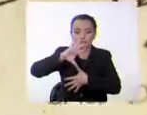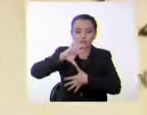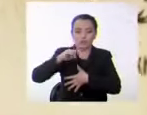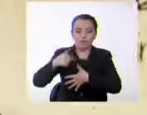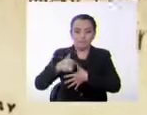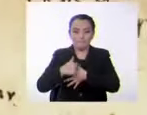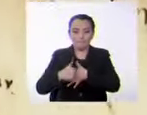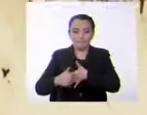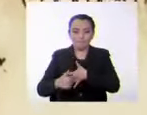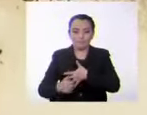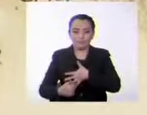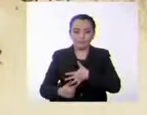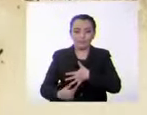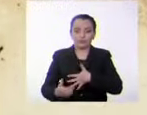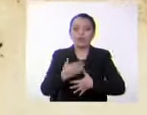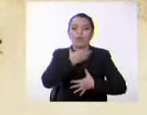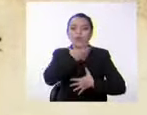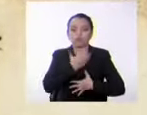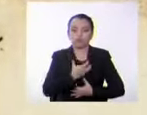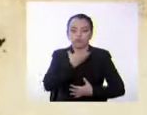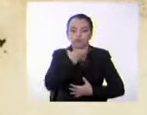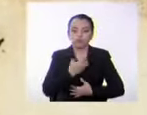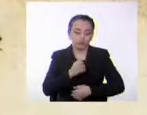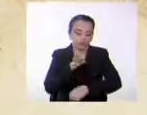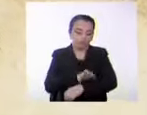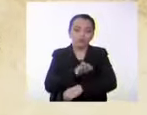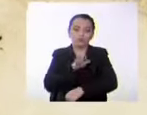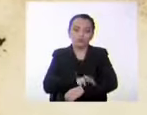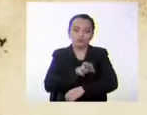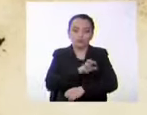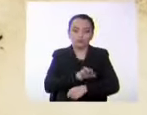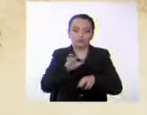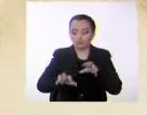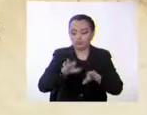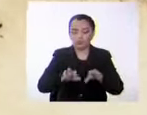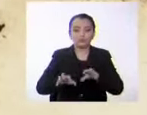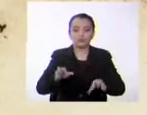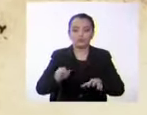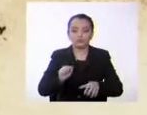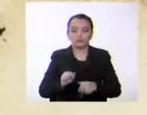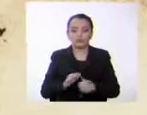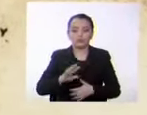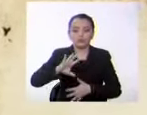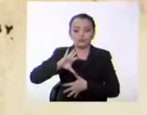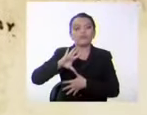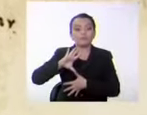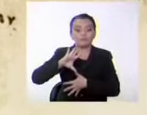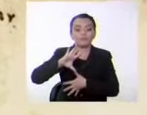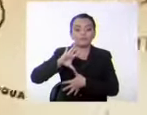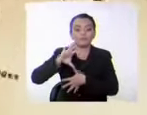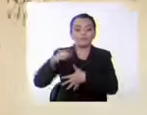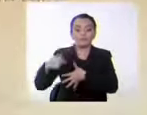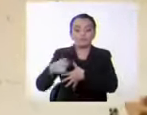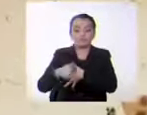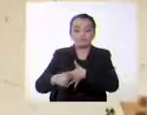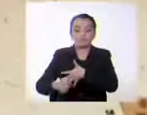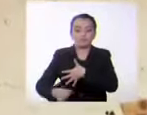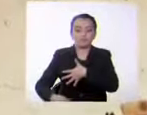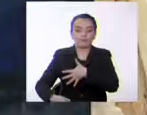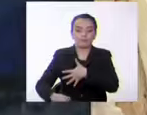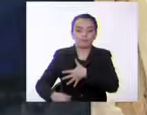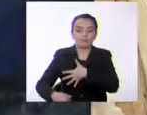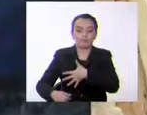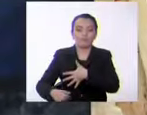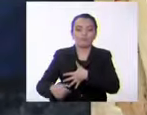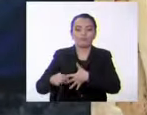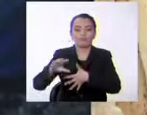Paraguay y en Argentina, en las provincias de Buenos Aires, Córdoba, Entre Ríos, La Pampa y Santa Fe.